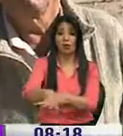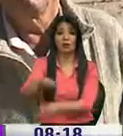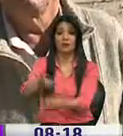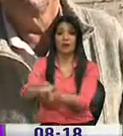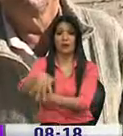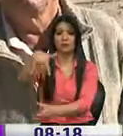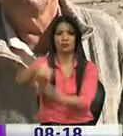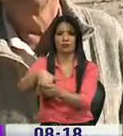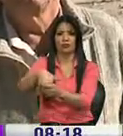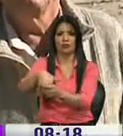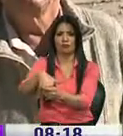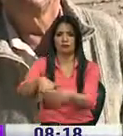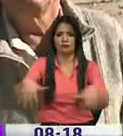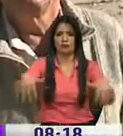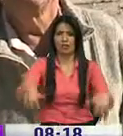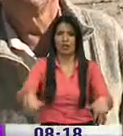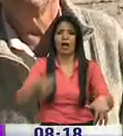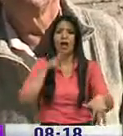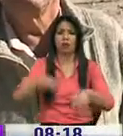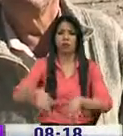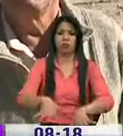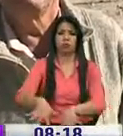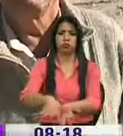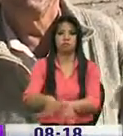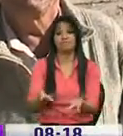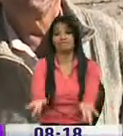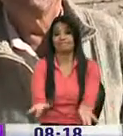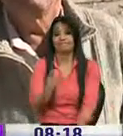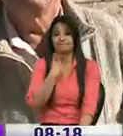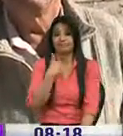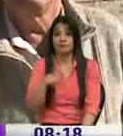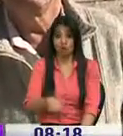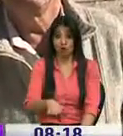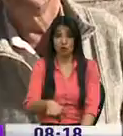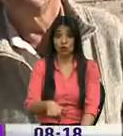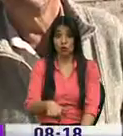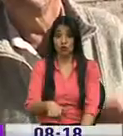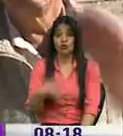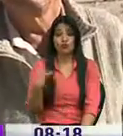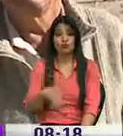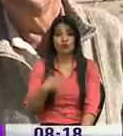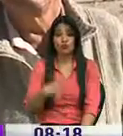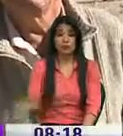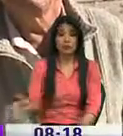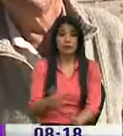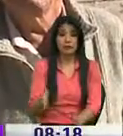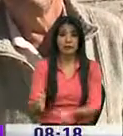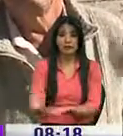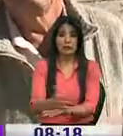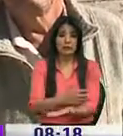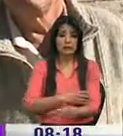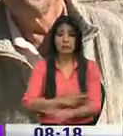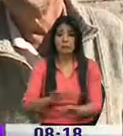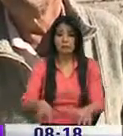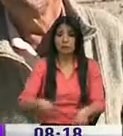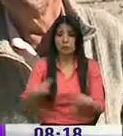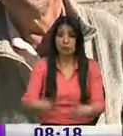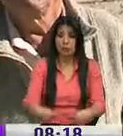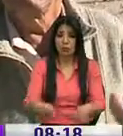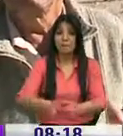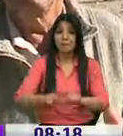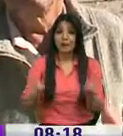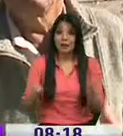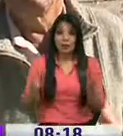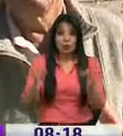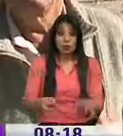arriba, los cantarillados, se viene todo el agua por acá, se acaba. Yo he hecho poner cuántos viajes de material en esta de entrada. Pero como viene